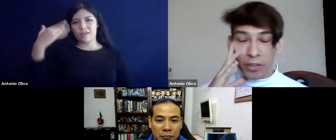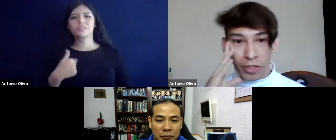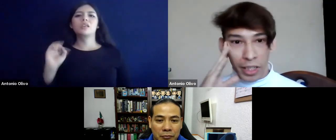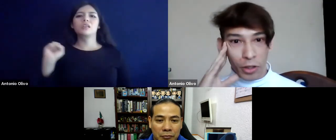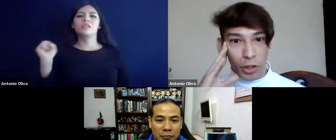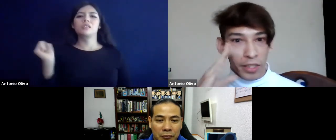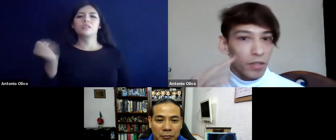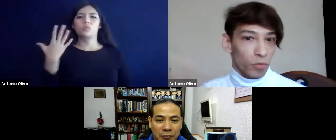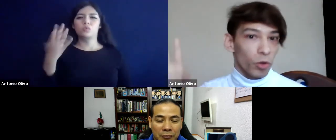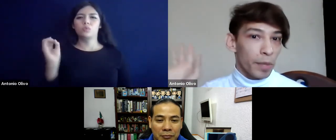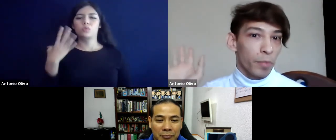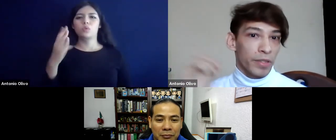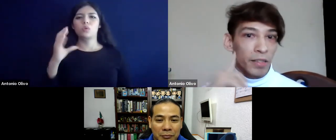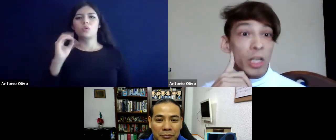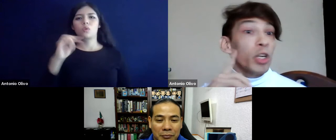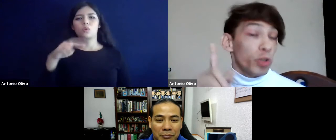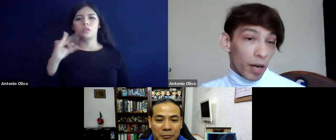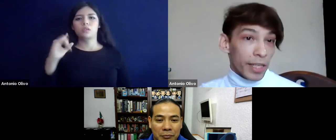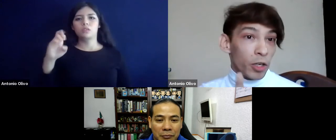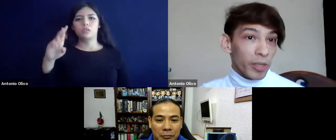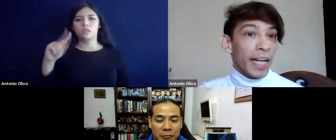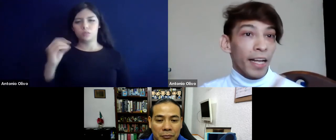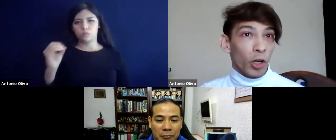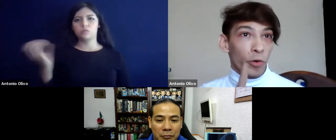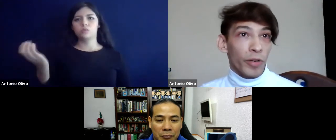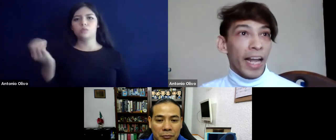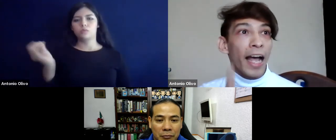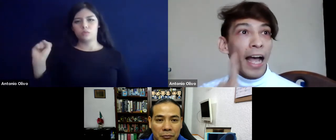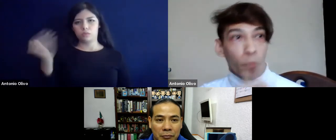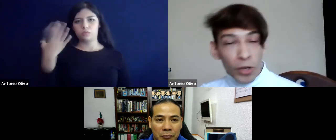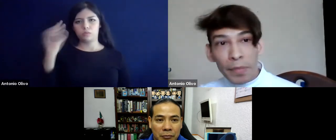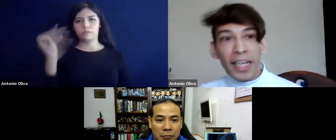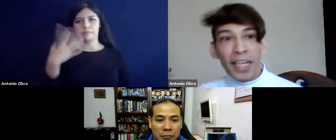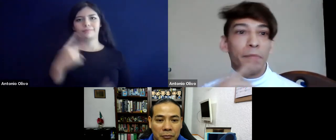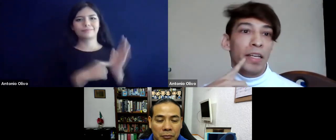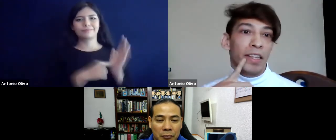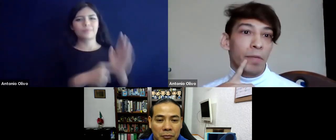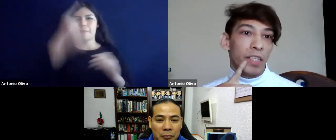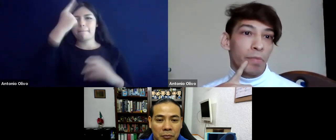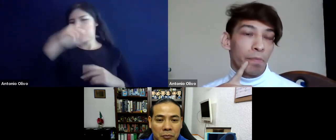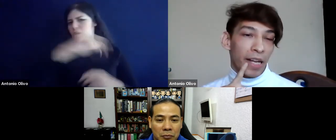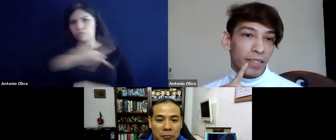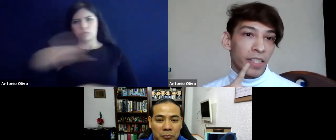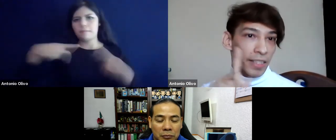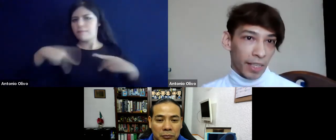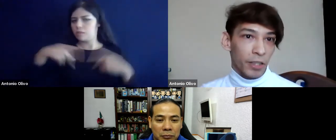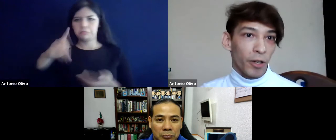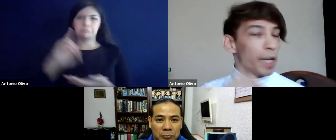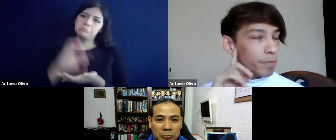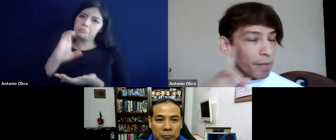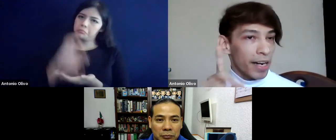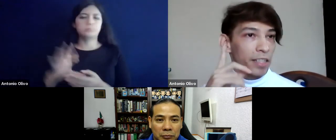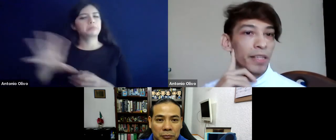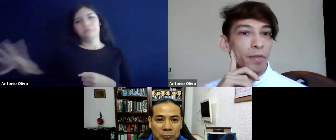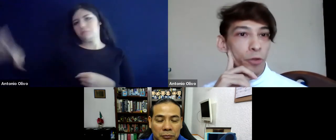sepan que es concierto incluyente. Es una propuesta que... Yo hablé con una muy amiga de mis papás, que es regidora,